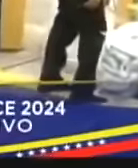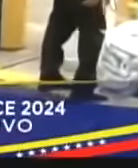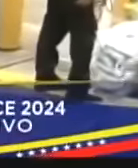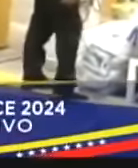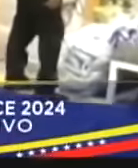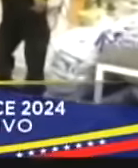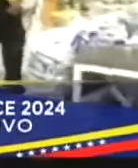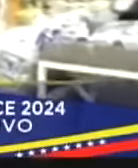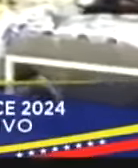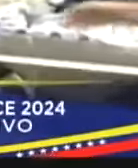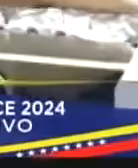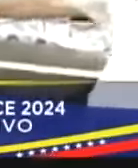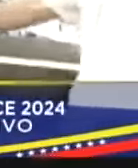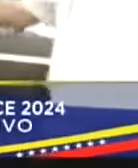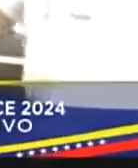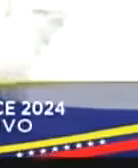Saca la miel con la suya.